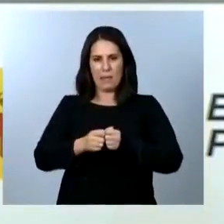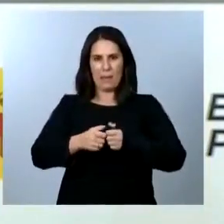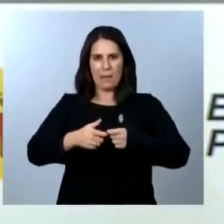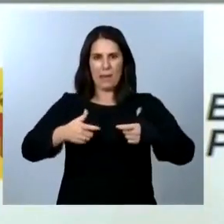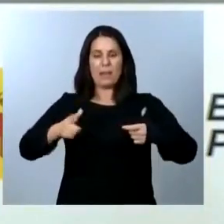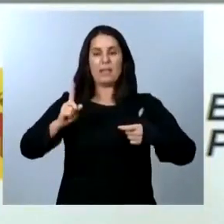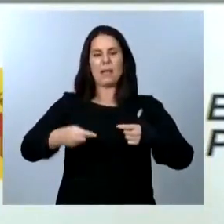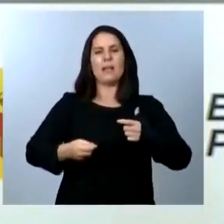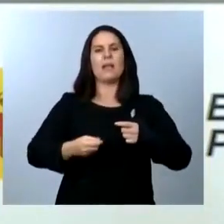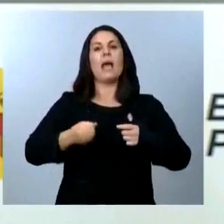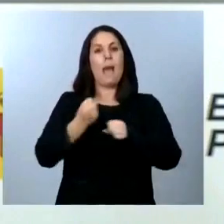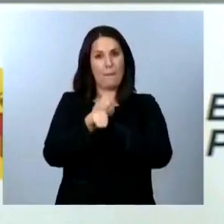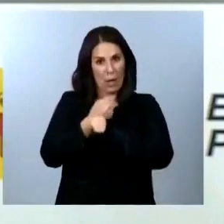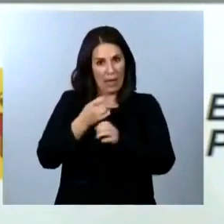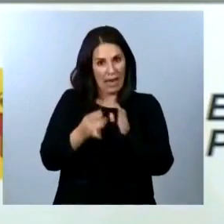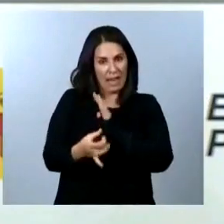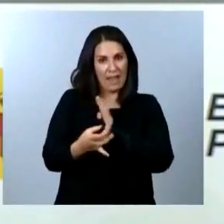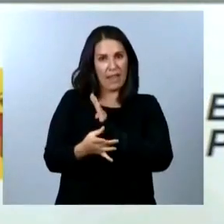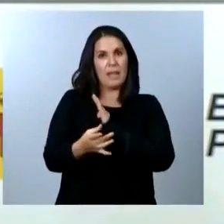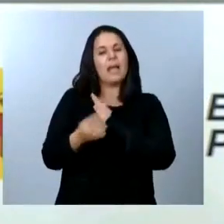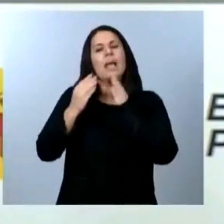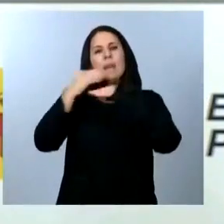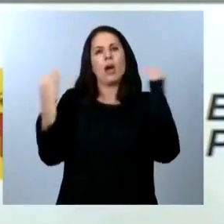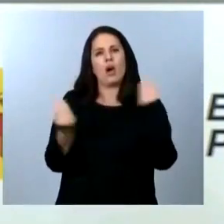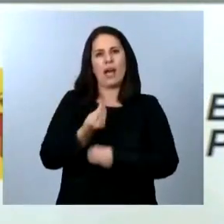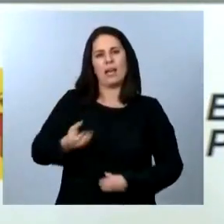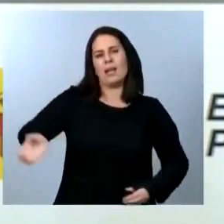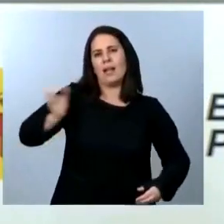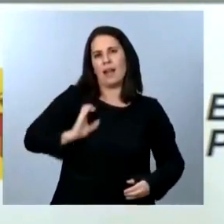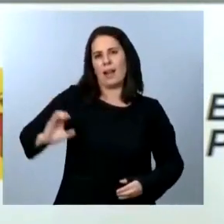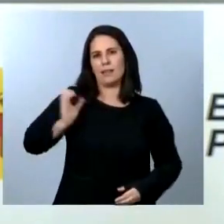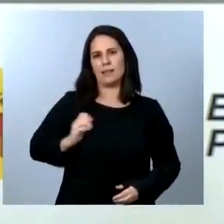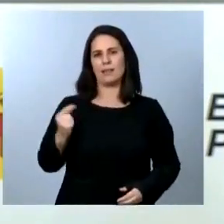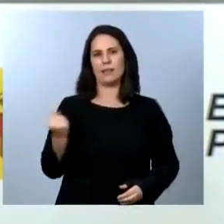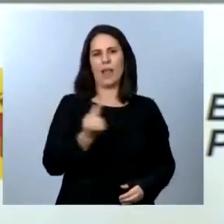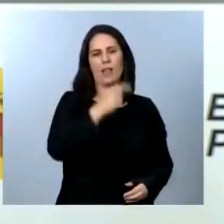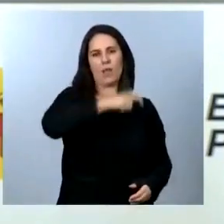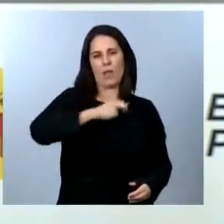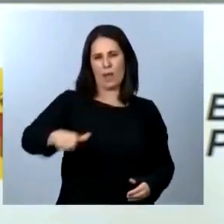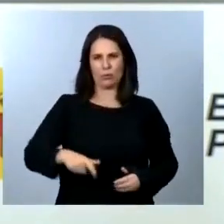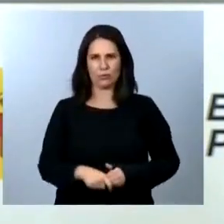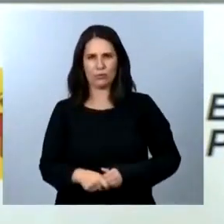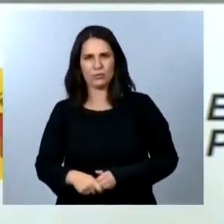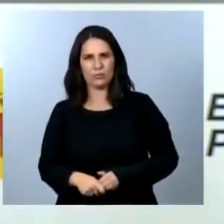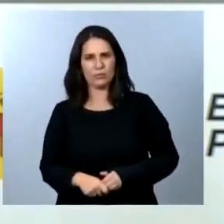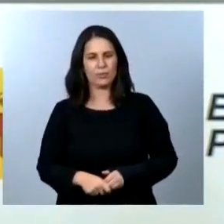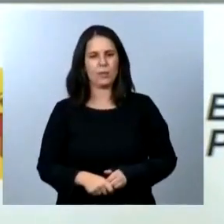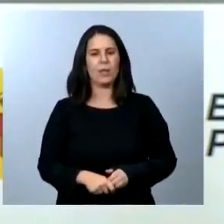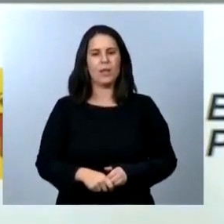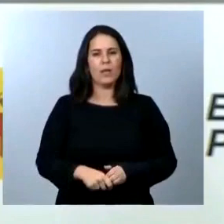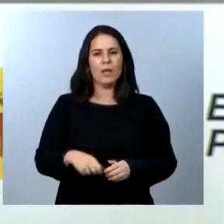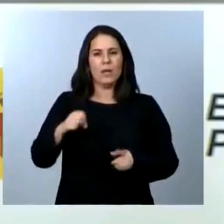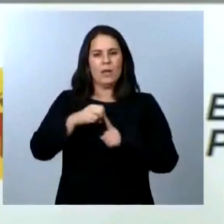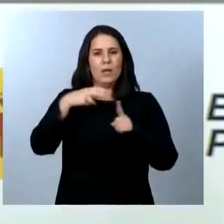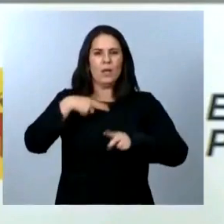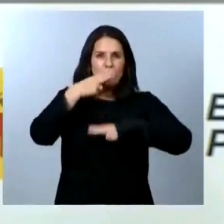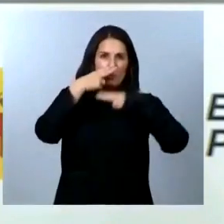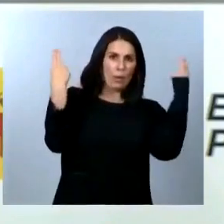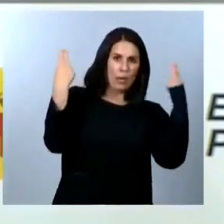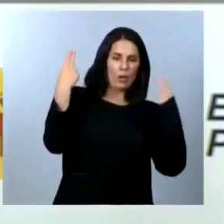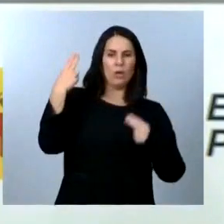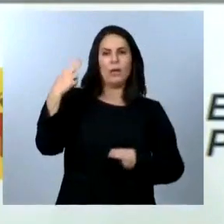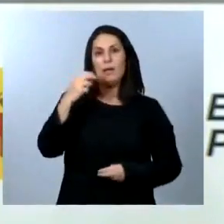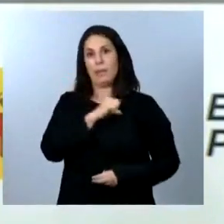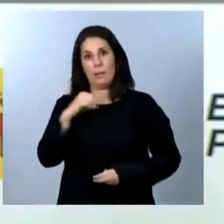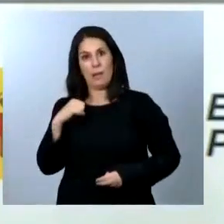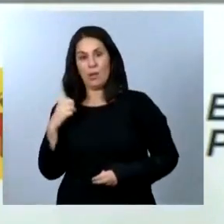además, mejorar la renta per cápita de todos y cada uno de los ciudadanos de nuestro país. Tanto desde el punto de vista público como desde el punto de vista privado, va a